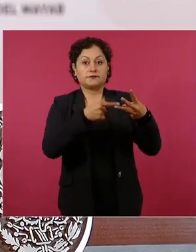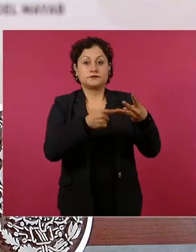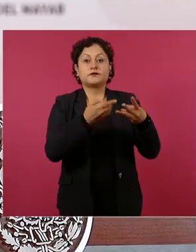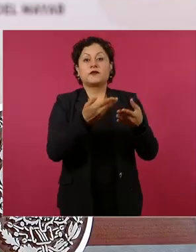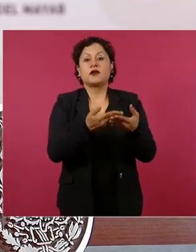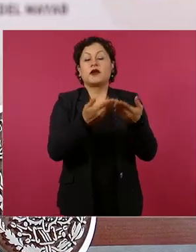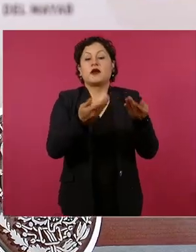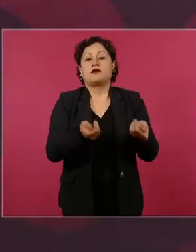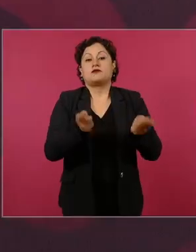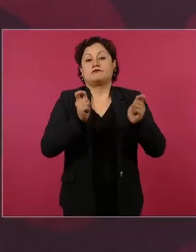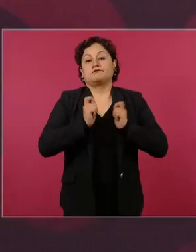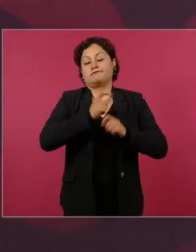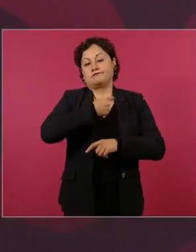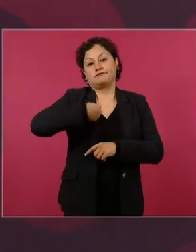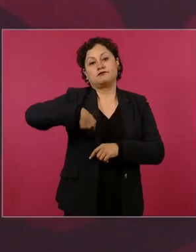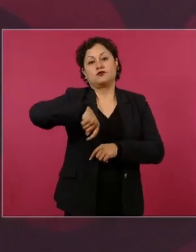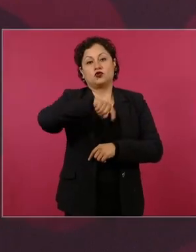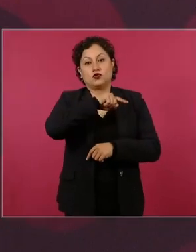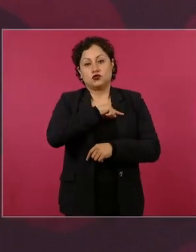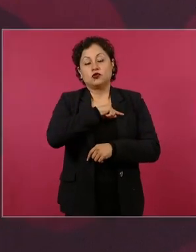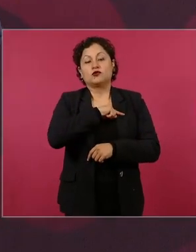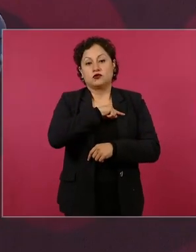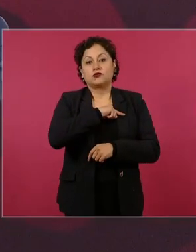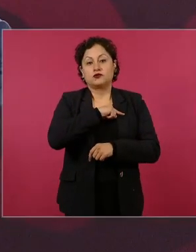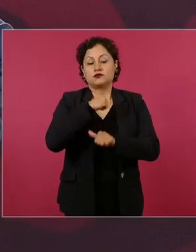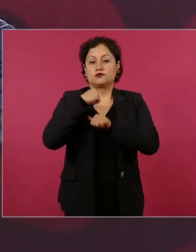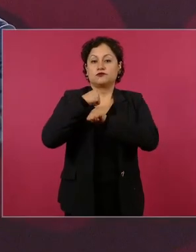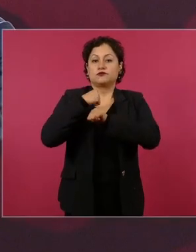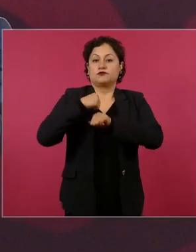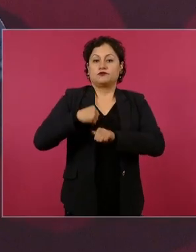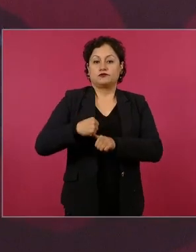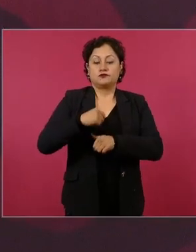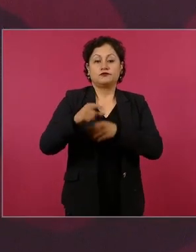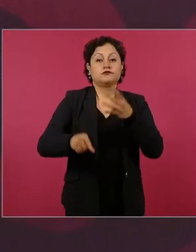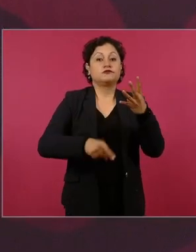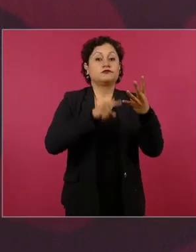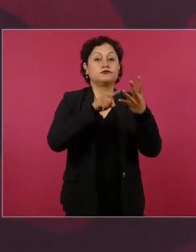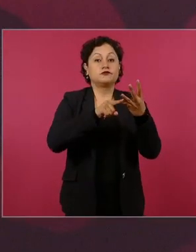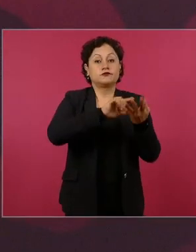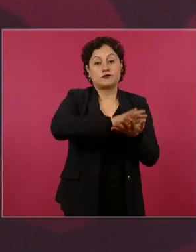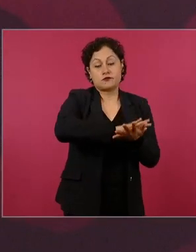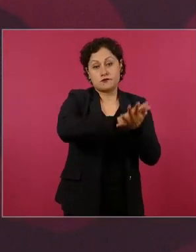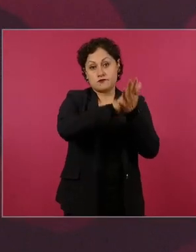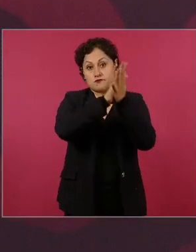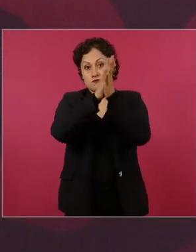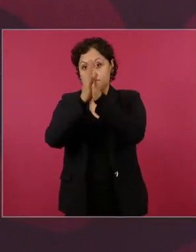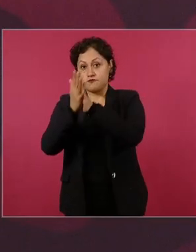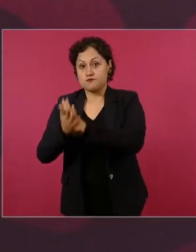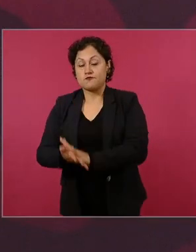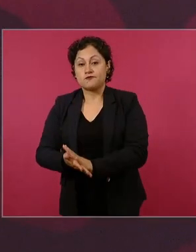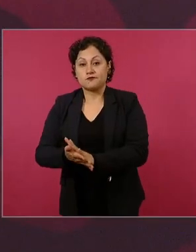llevar a cabo este movimiento de transformación que